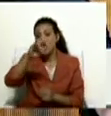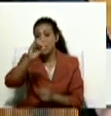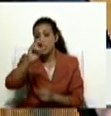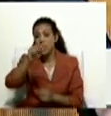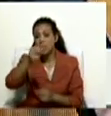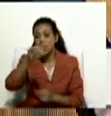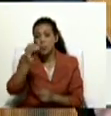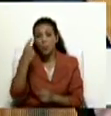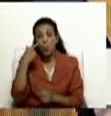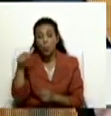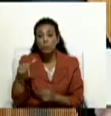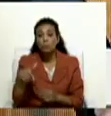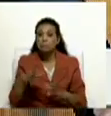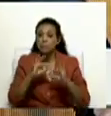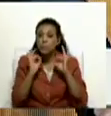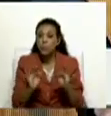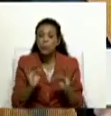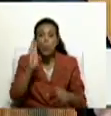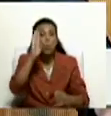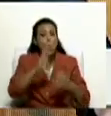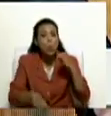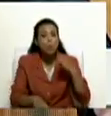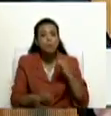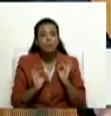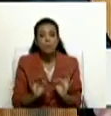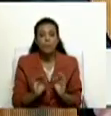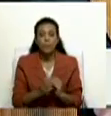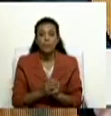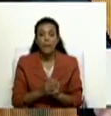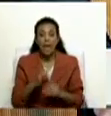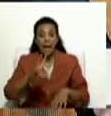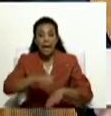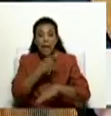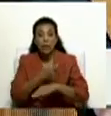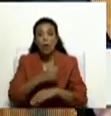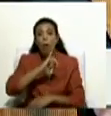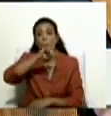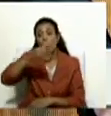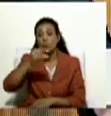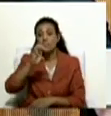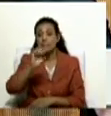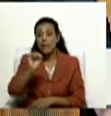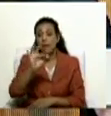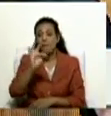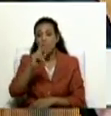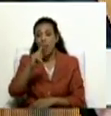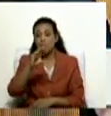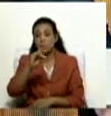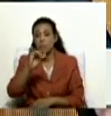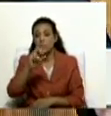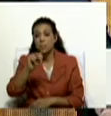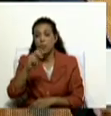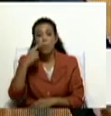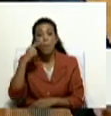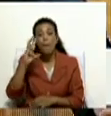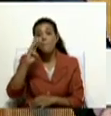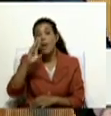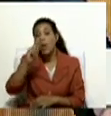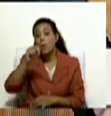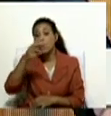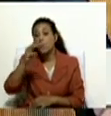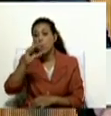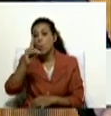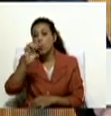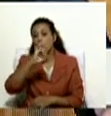ingeniería militar Y por el últim Y por último por el General José Francisco Bermúdez comandante de la artillería ellos tres